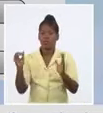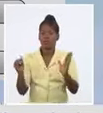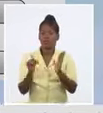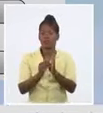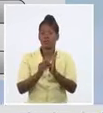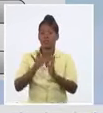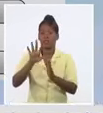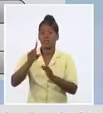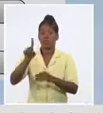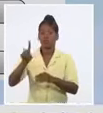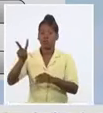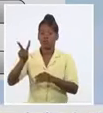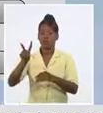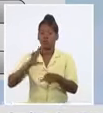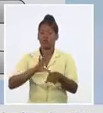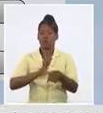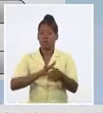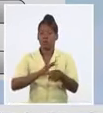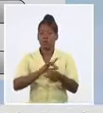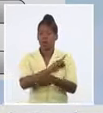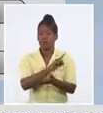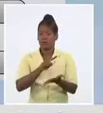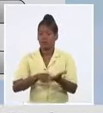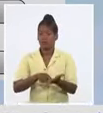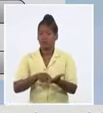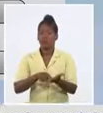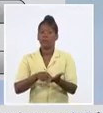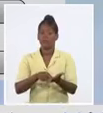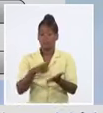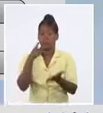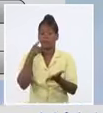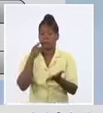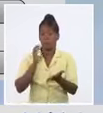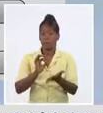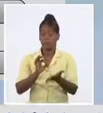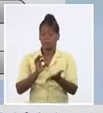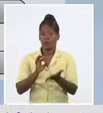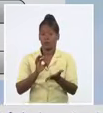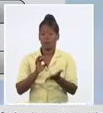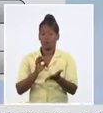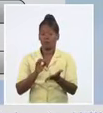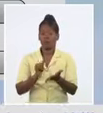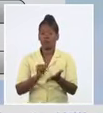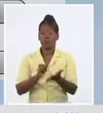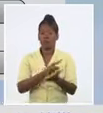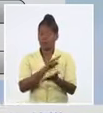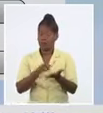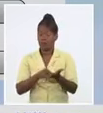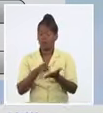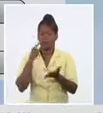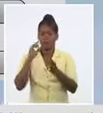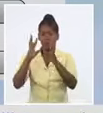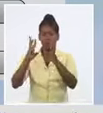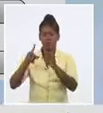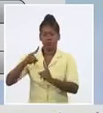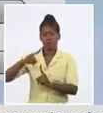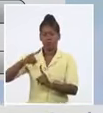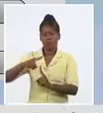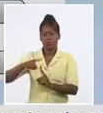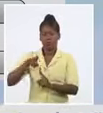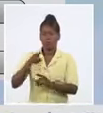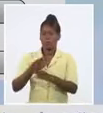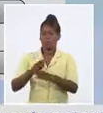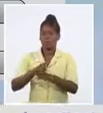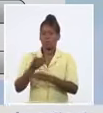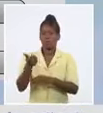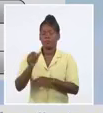900.512 personas con COVID-19 desde marzo del 2020. Estamos hablando que el 10% de todas las